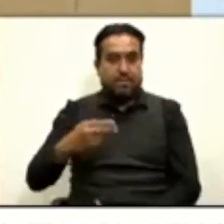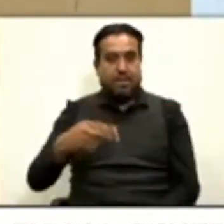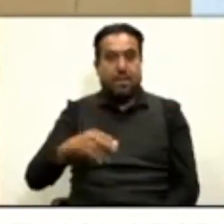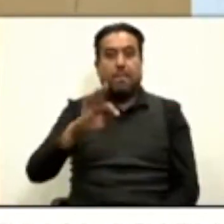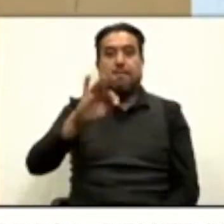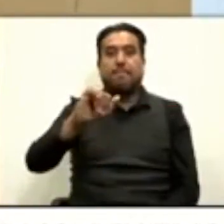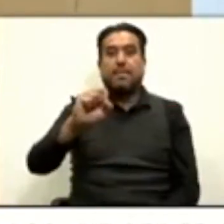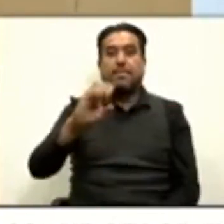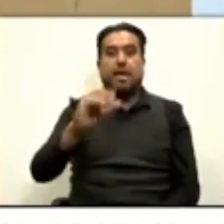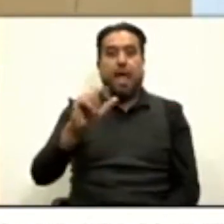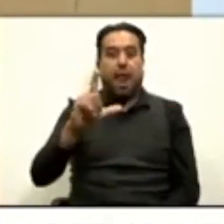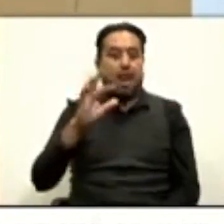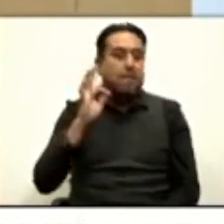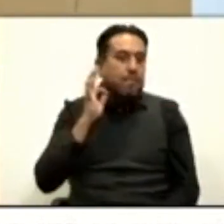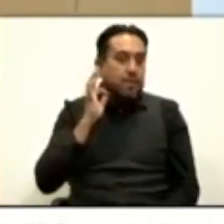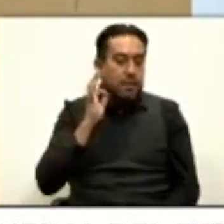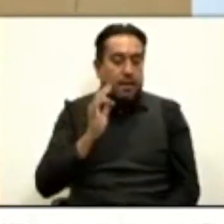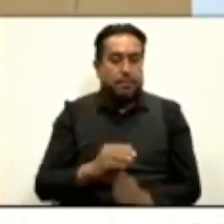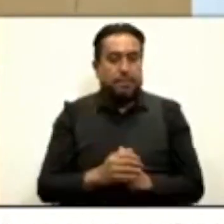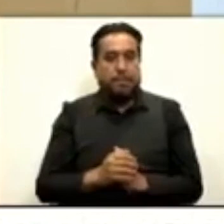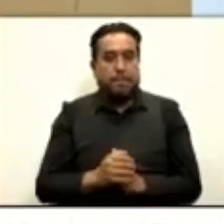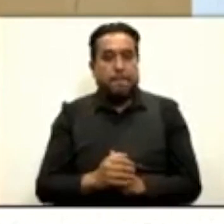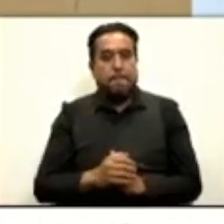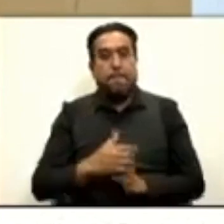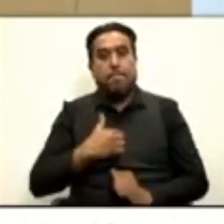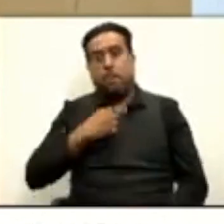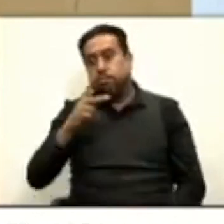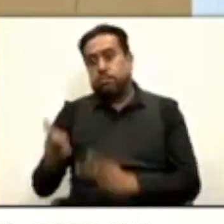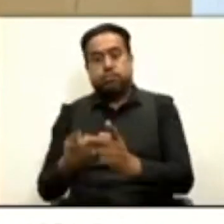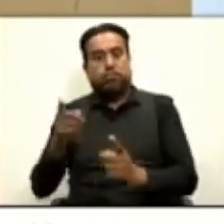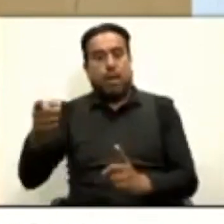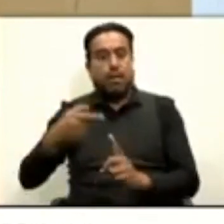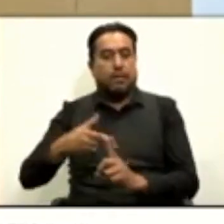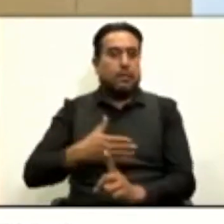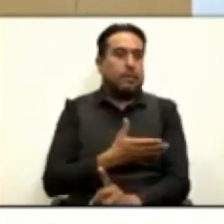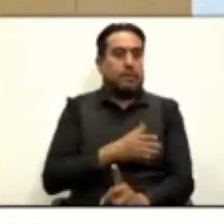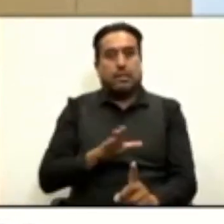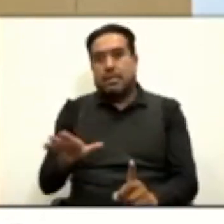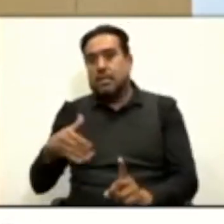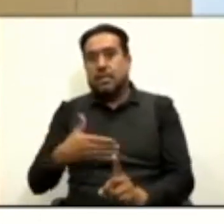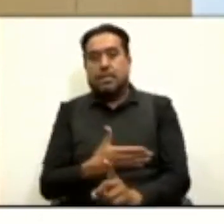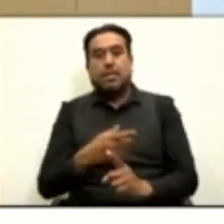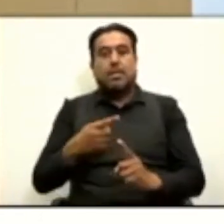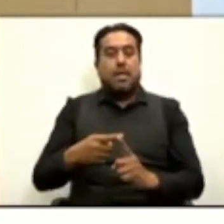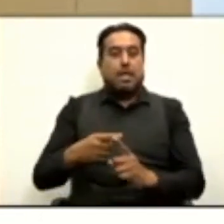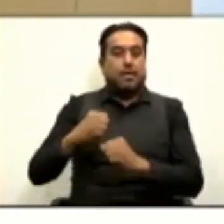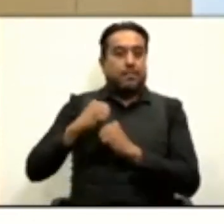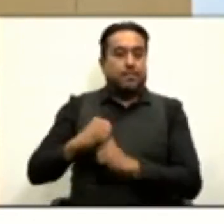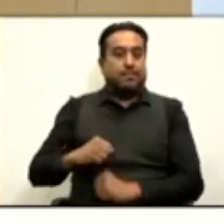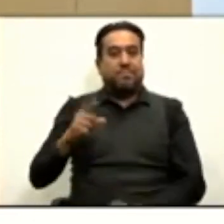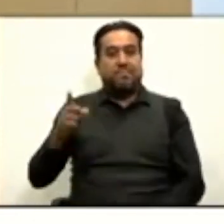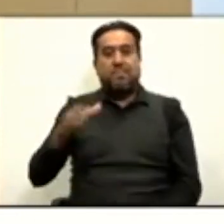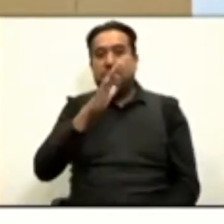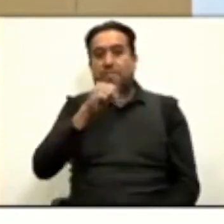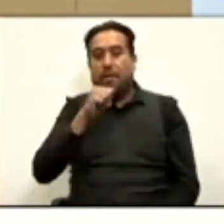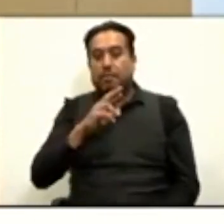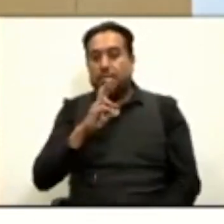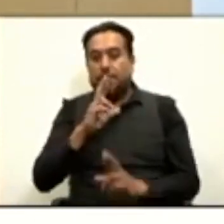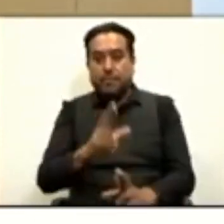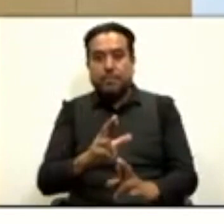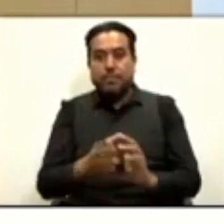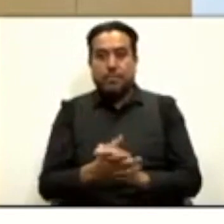fue así pues prevaleció la evasión del encargado de la procuración de justicia en la entidad